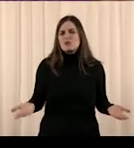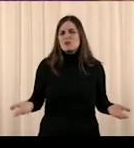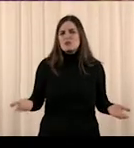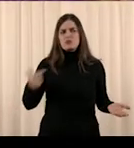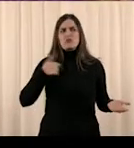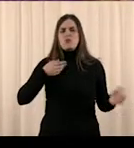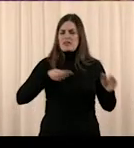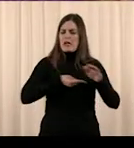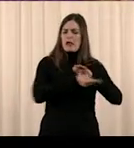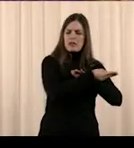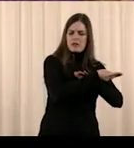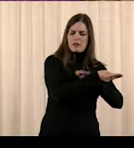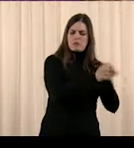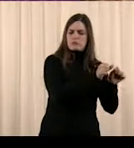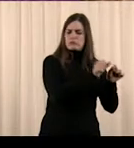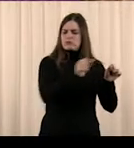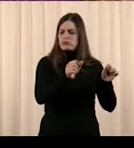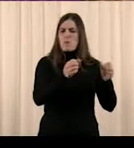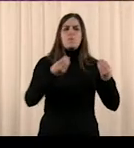¿Nací? ¿Viví?